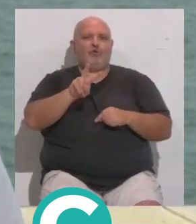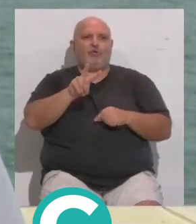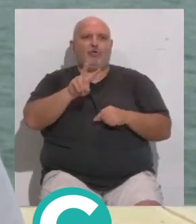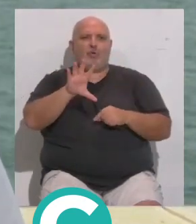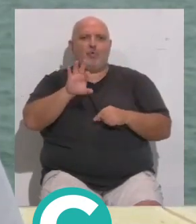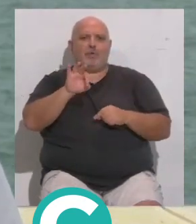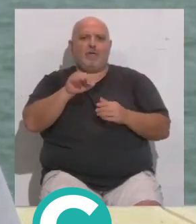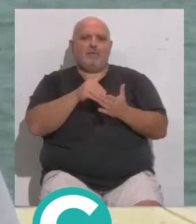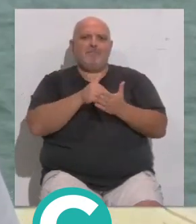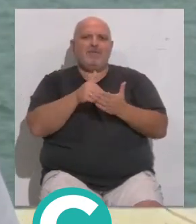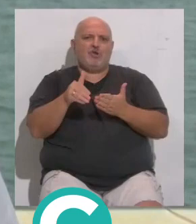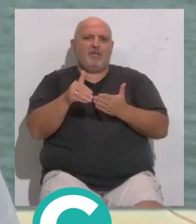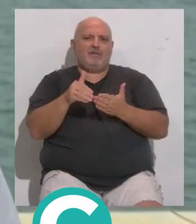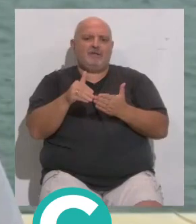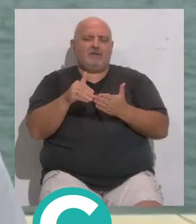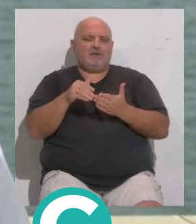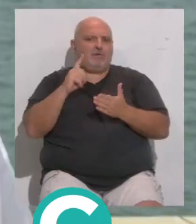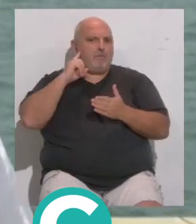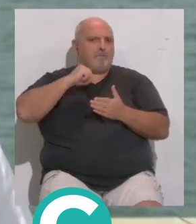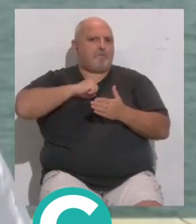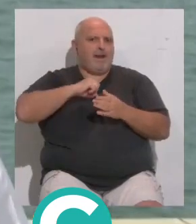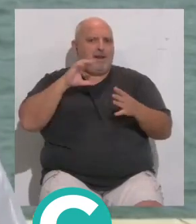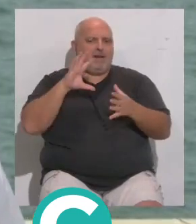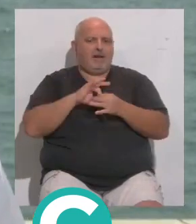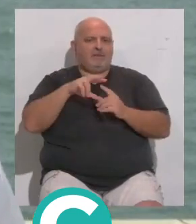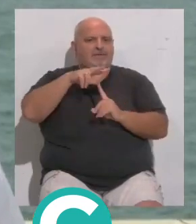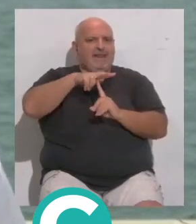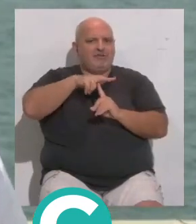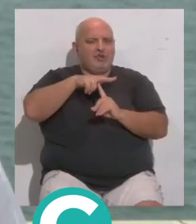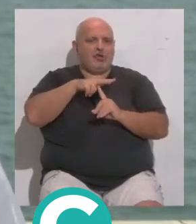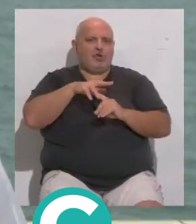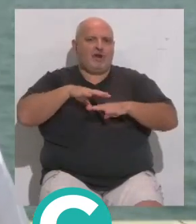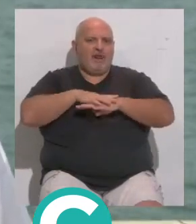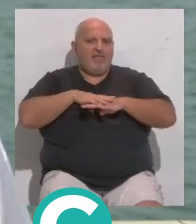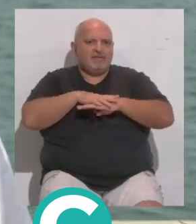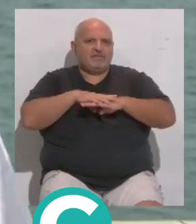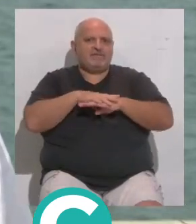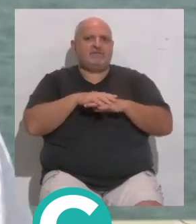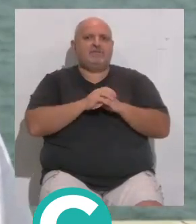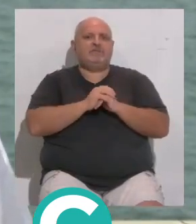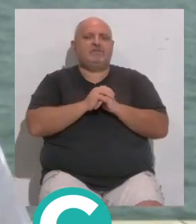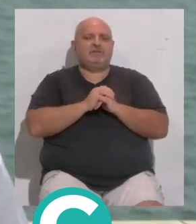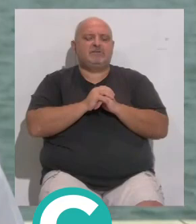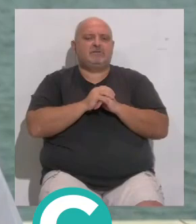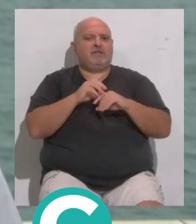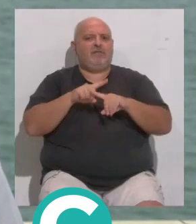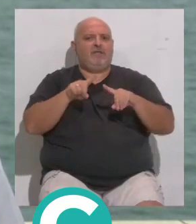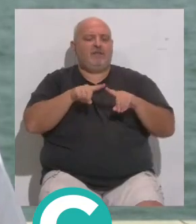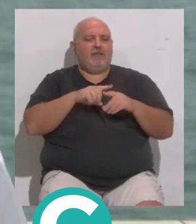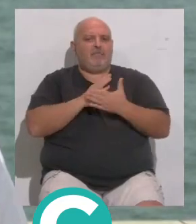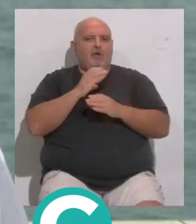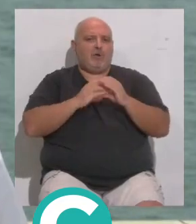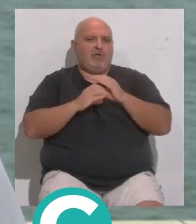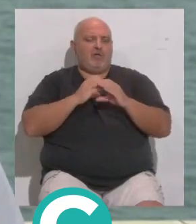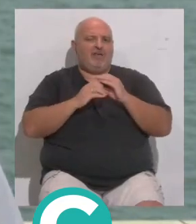250 millones de impactos, ¿no?, tanto en televisión como en redes, a través de los diferentes medios de